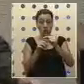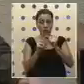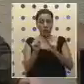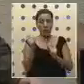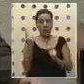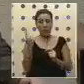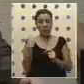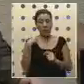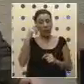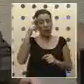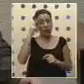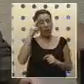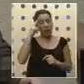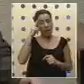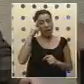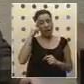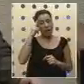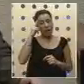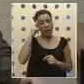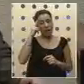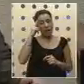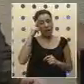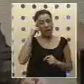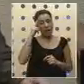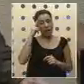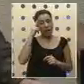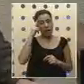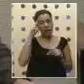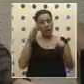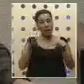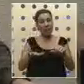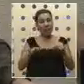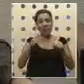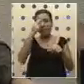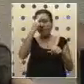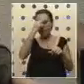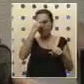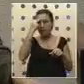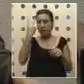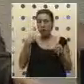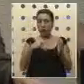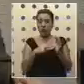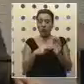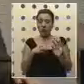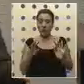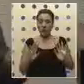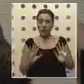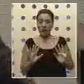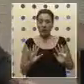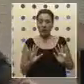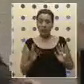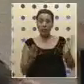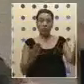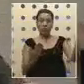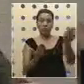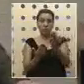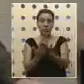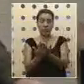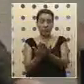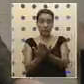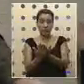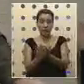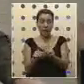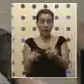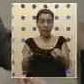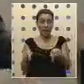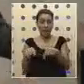Primero quiero recordar que el 16 de marzo del 2010 ingresó a esta sala un